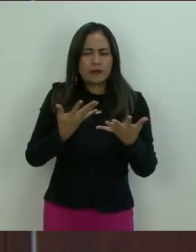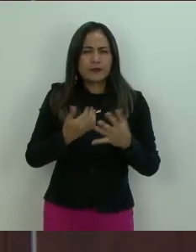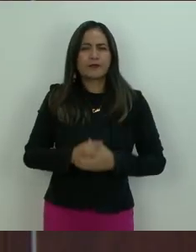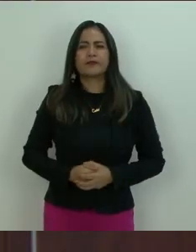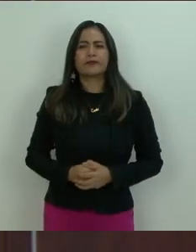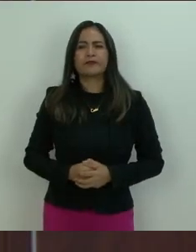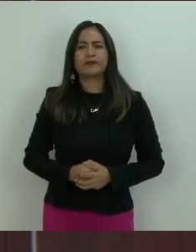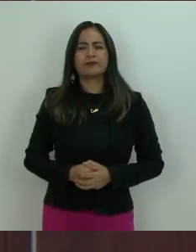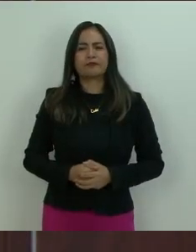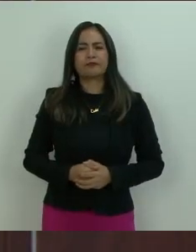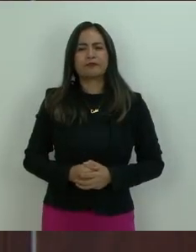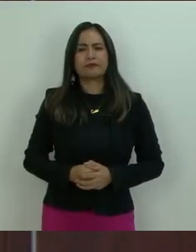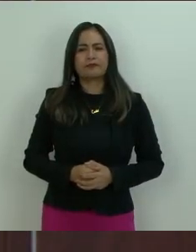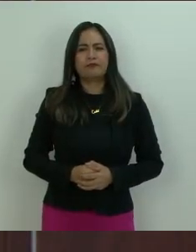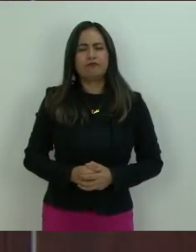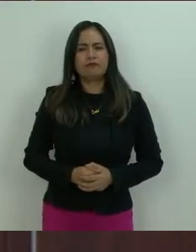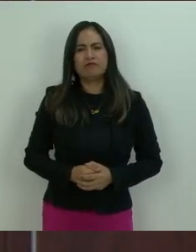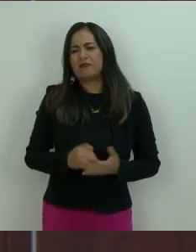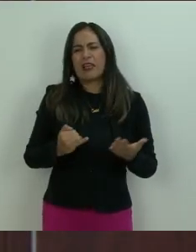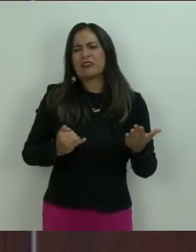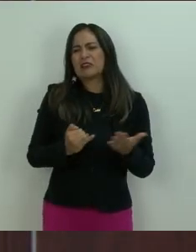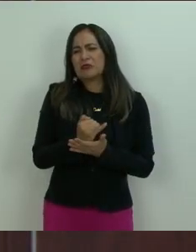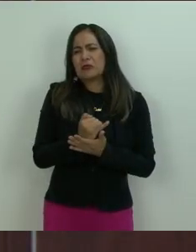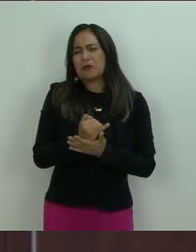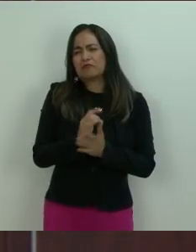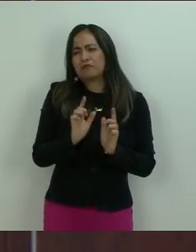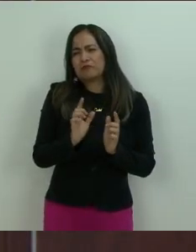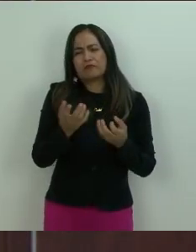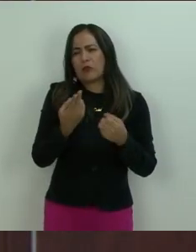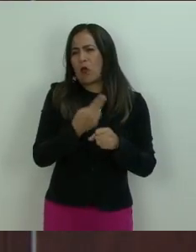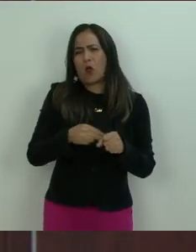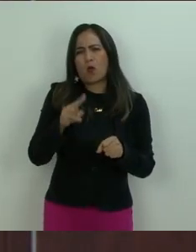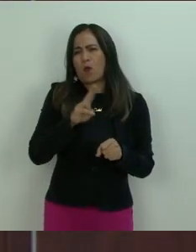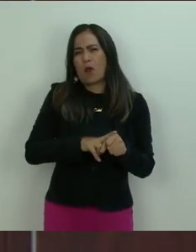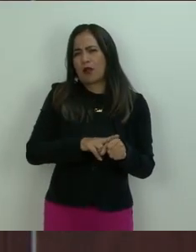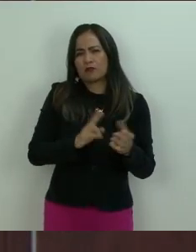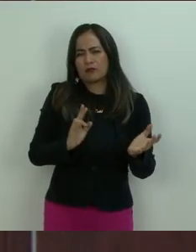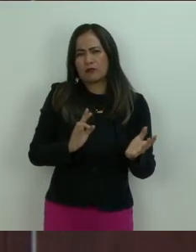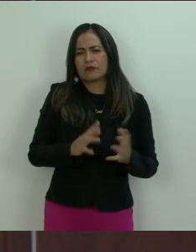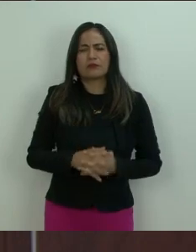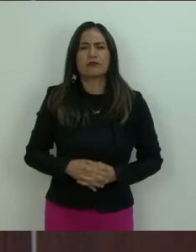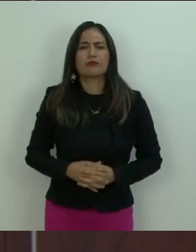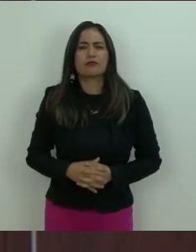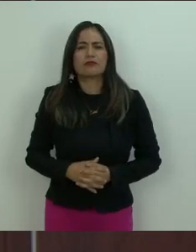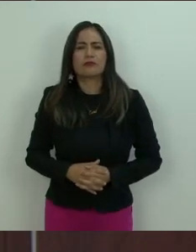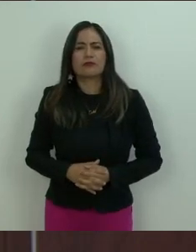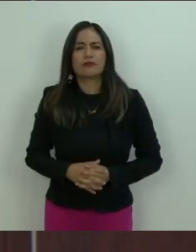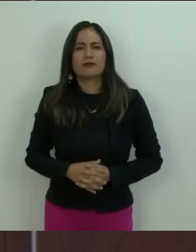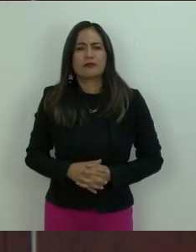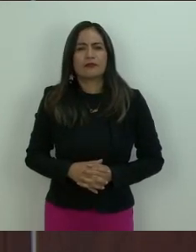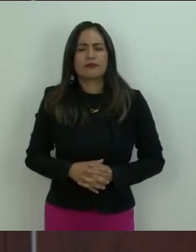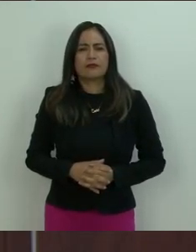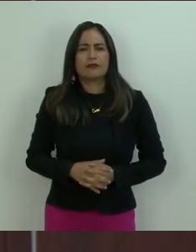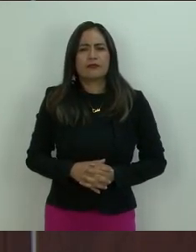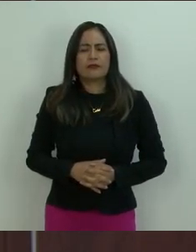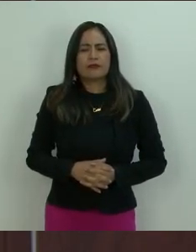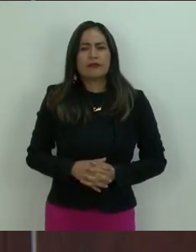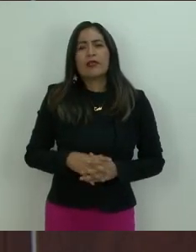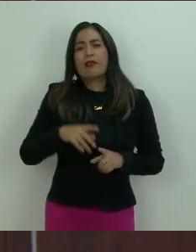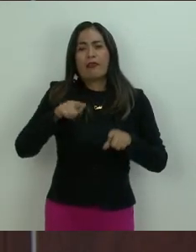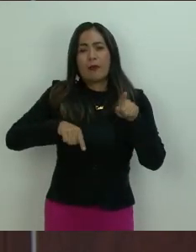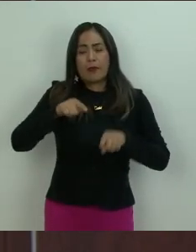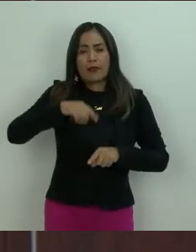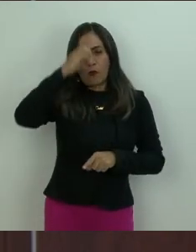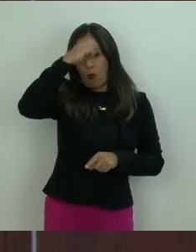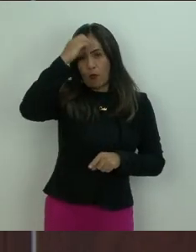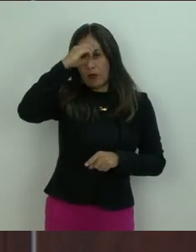situaciones más o menos pequeñas en cuanto a la incidencia y que pueden ser muy variadas, ya se